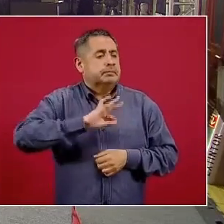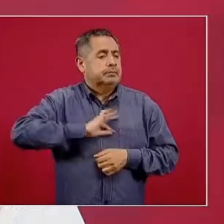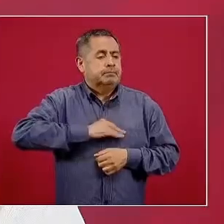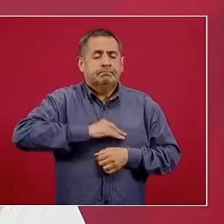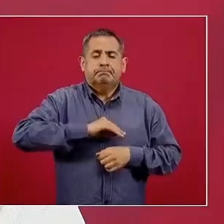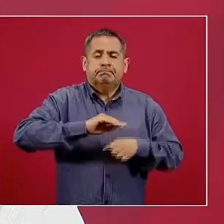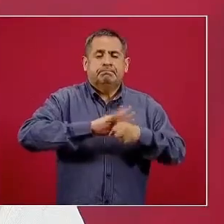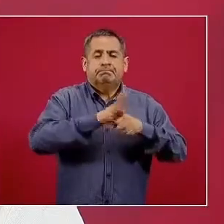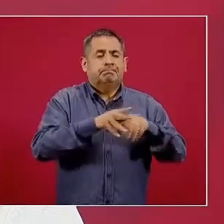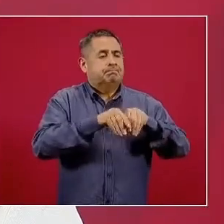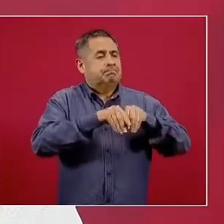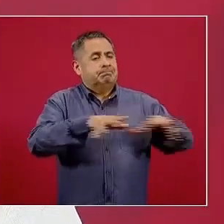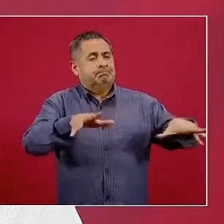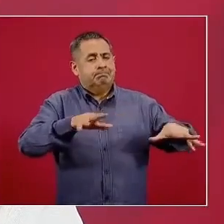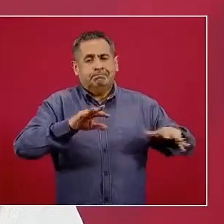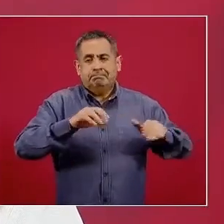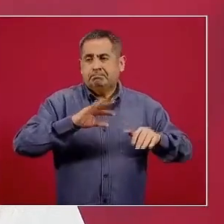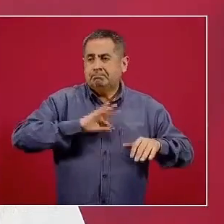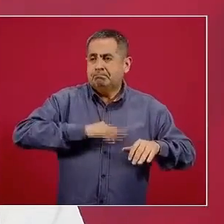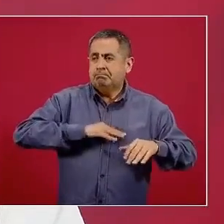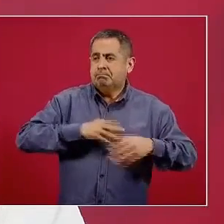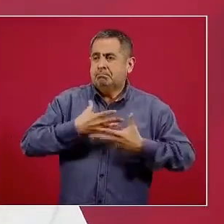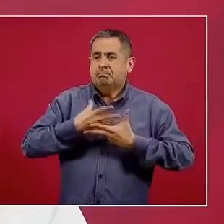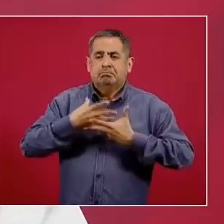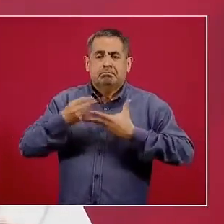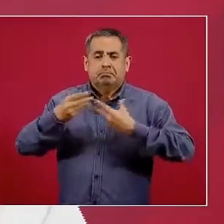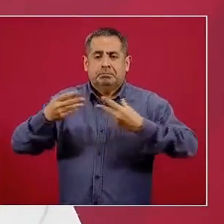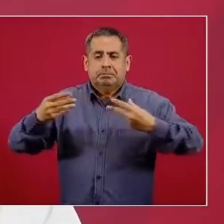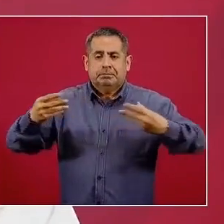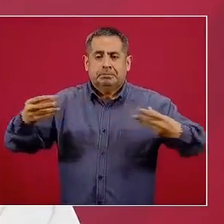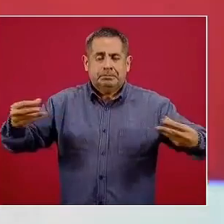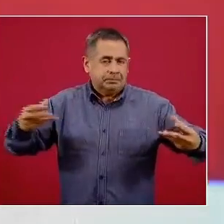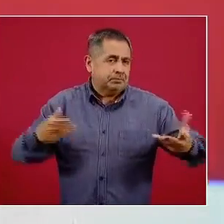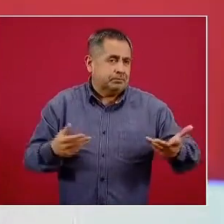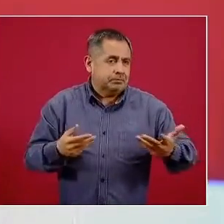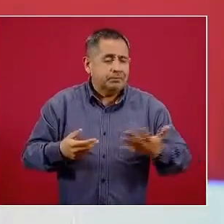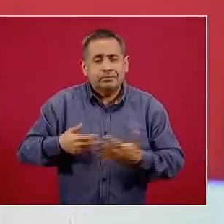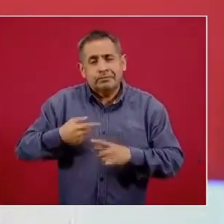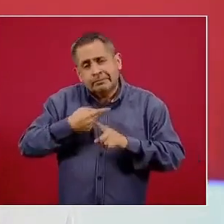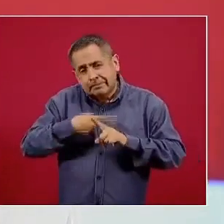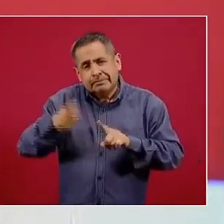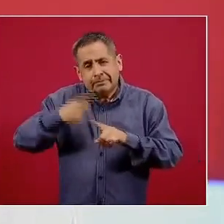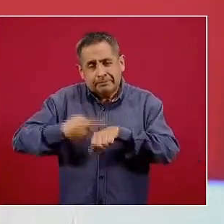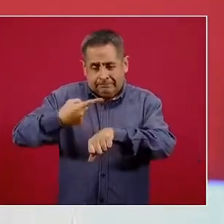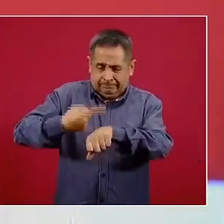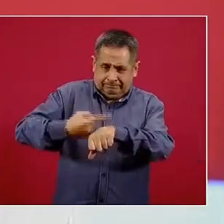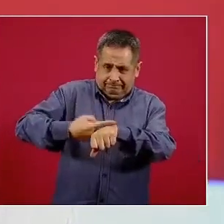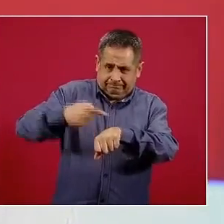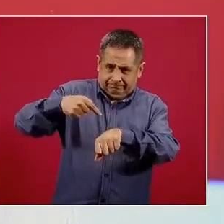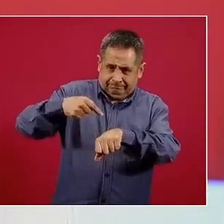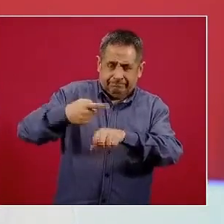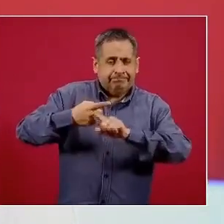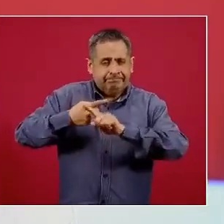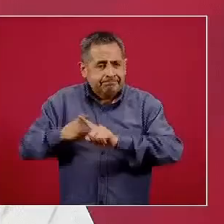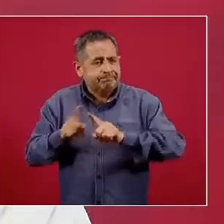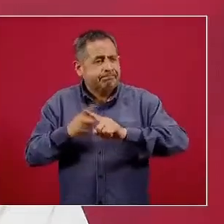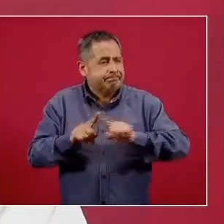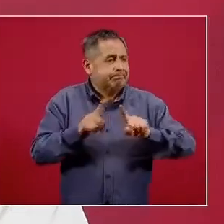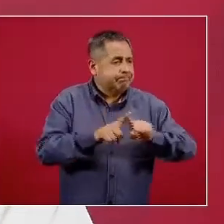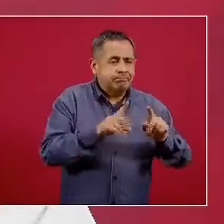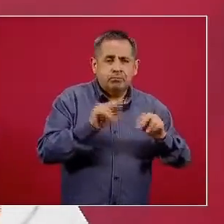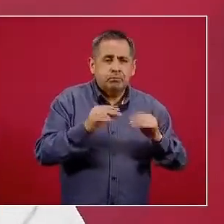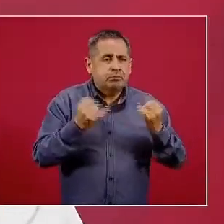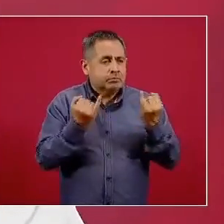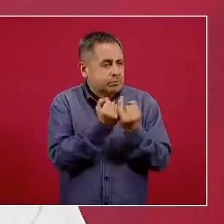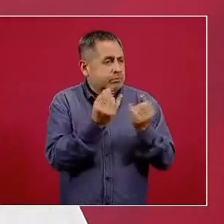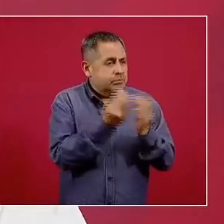epidemia de enfermedad infecciosa. Cada tipo de enfermedad tiene sus particularidades de